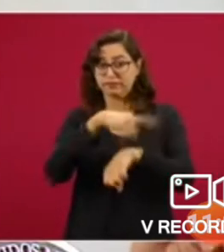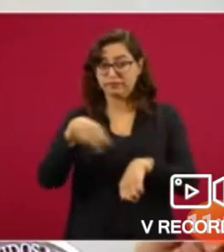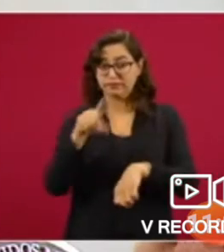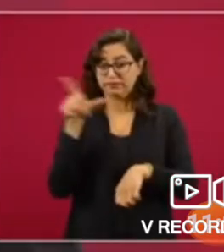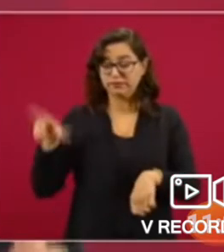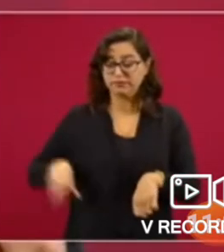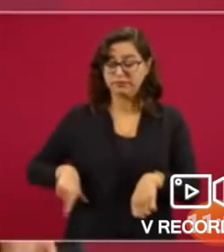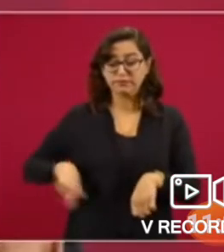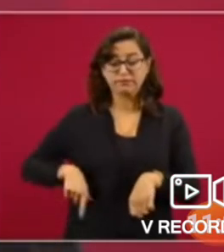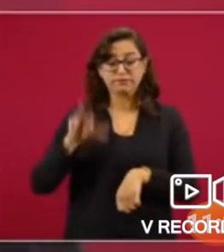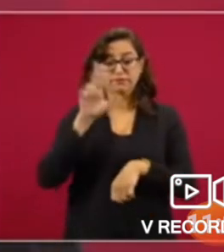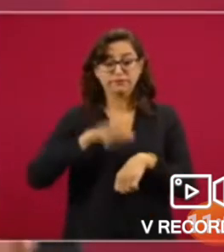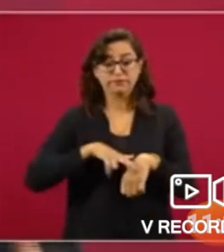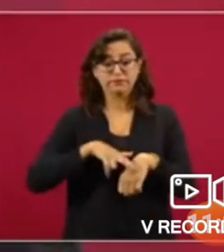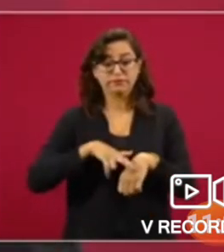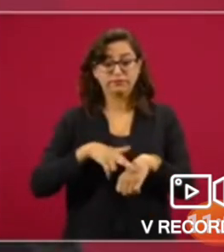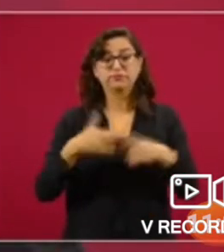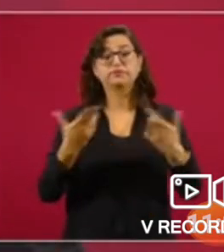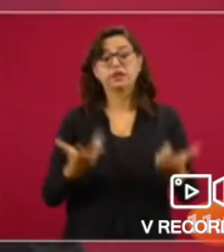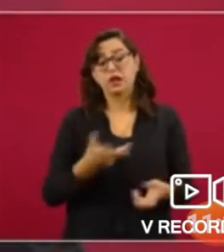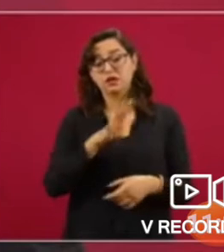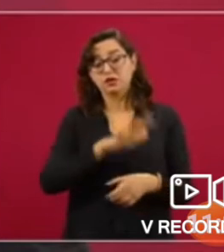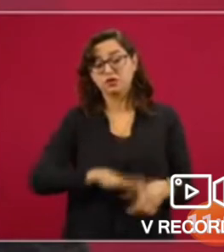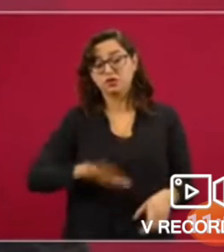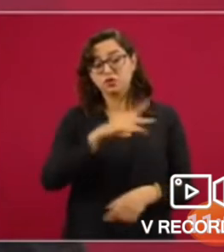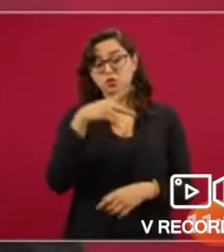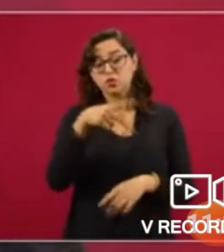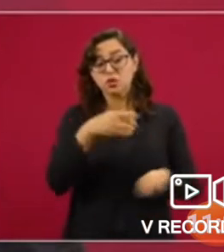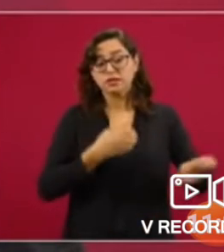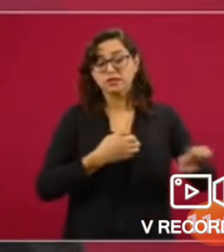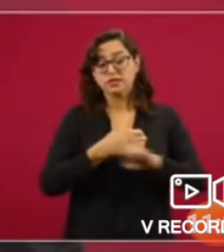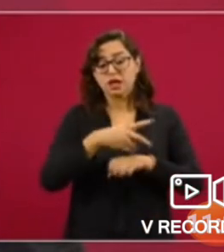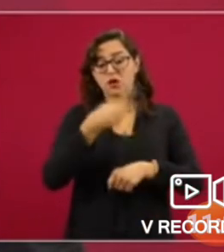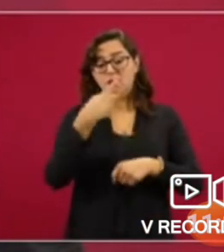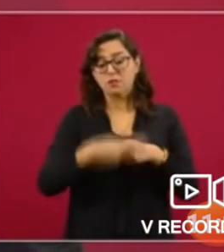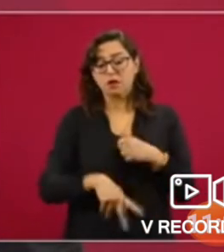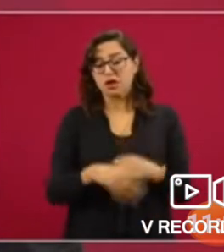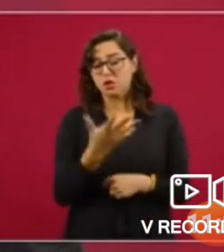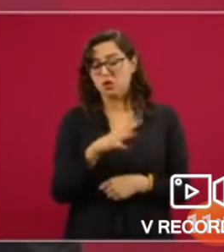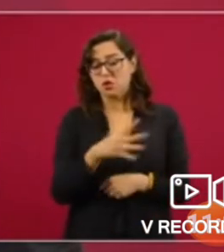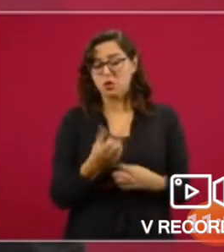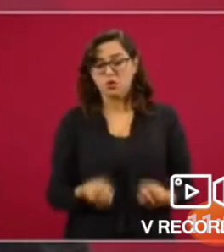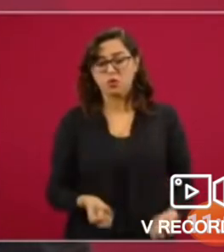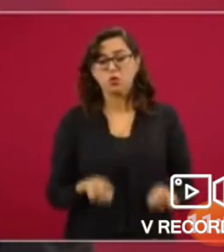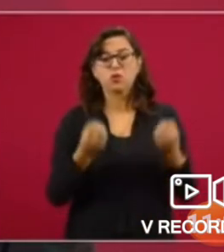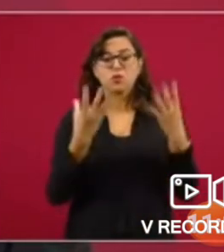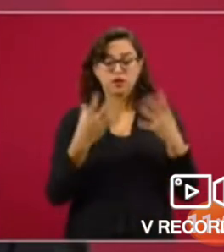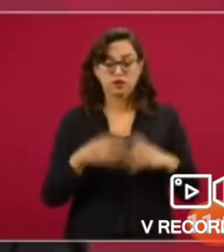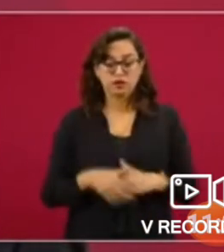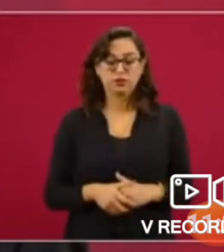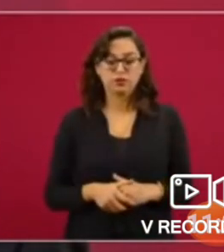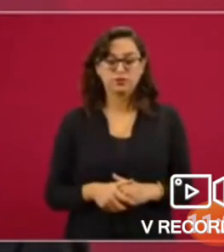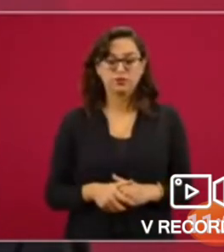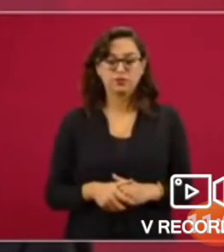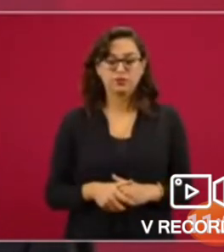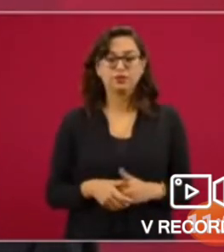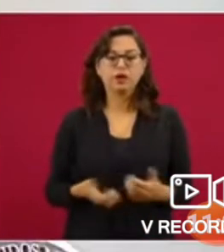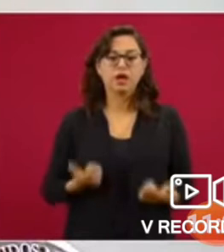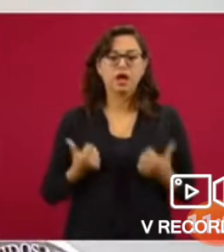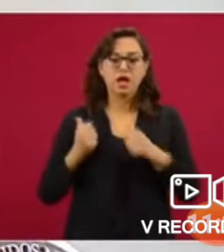gobiernos estatales, le comunica cuál es el riesgo estimado de COVID. Y cada autoridad